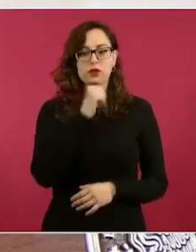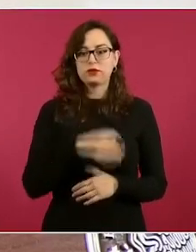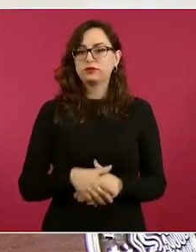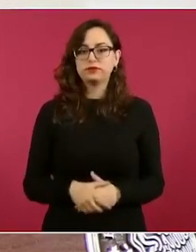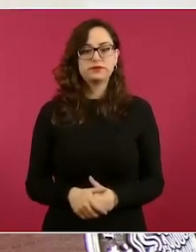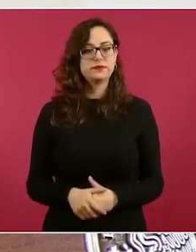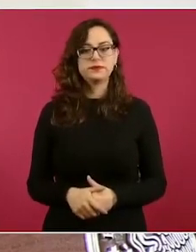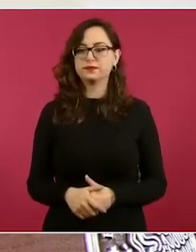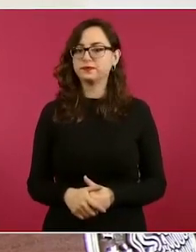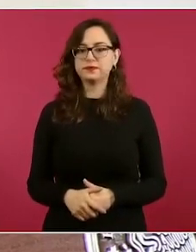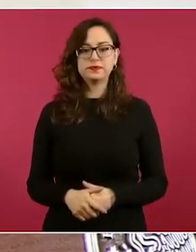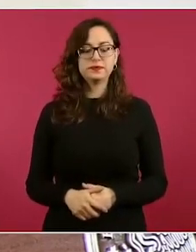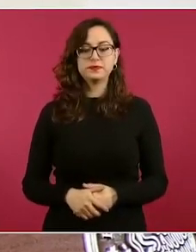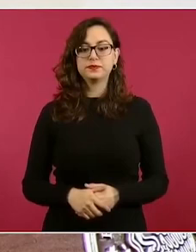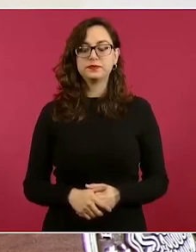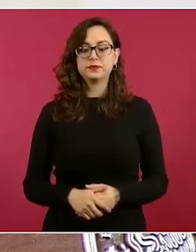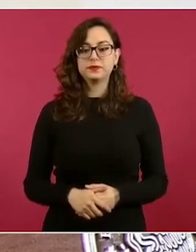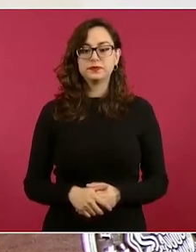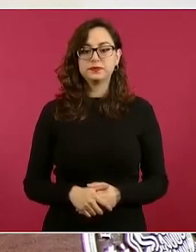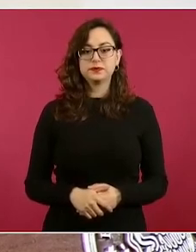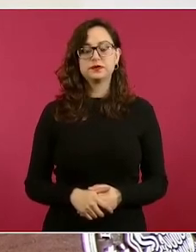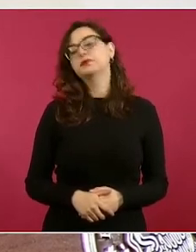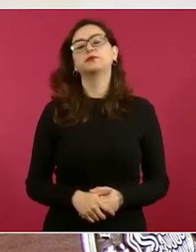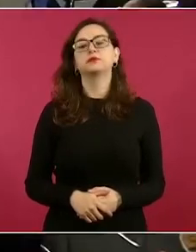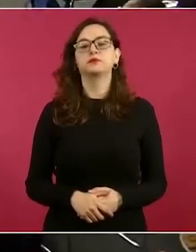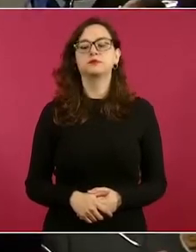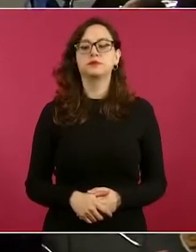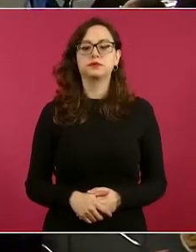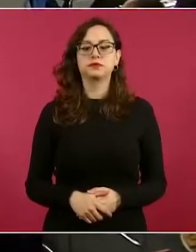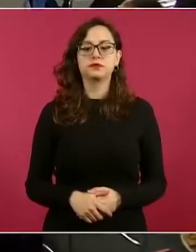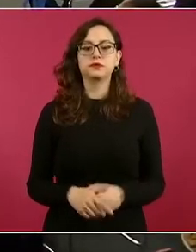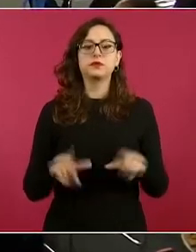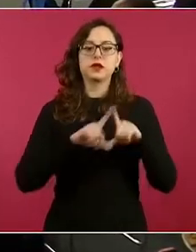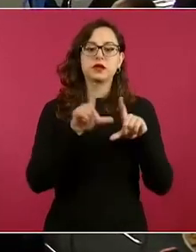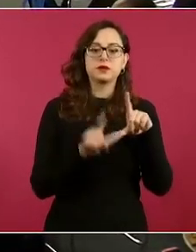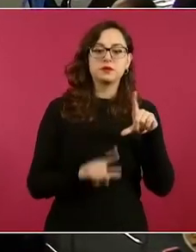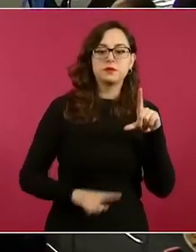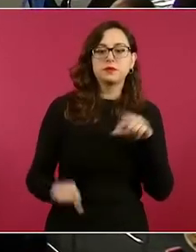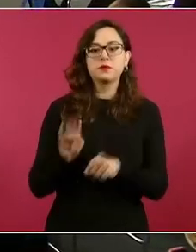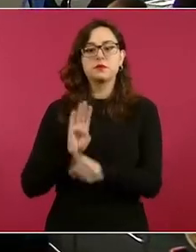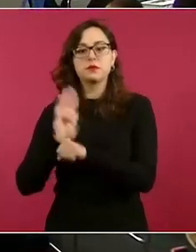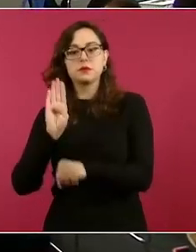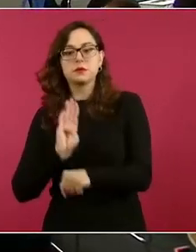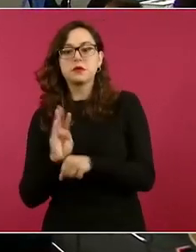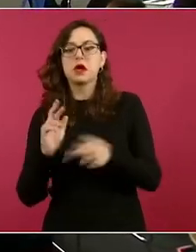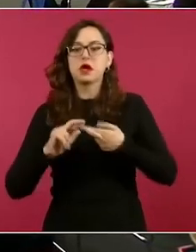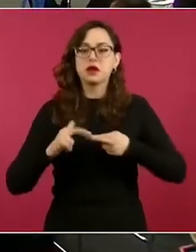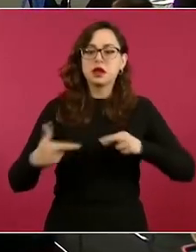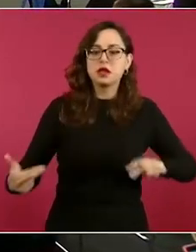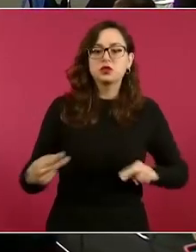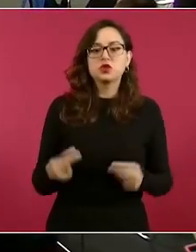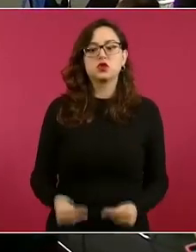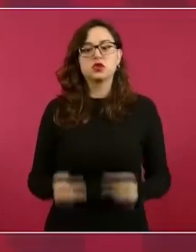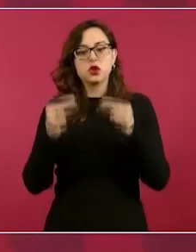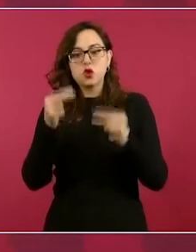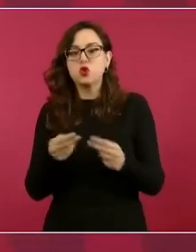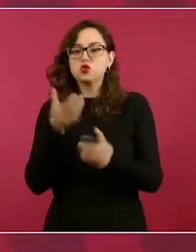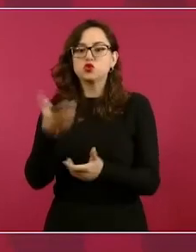No puedo. Sí, hay mucha relación de entre México y Brasil comercial y de otras formas.